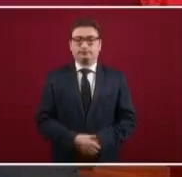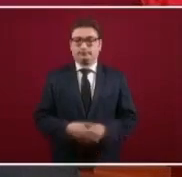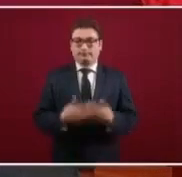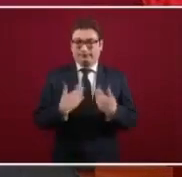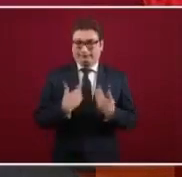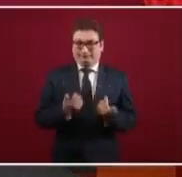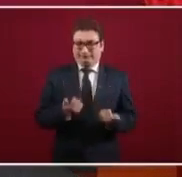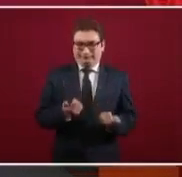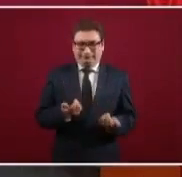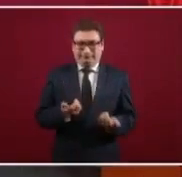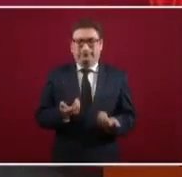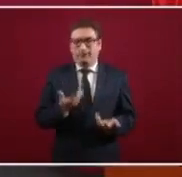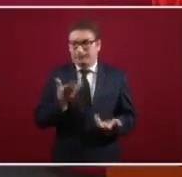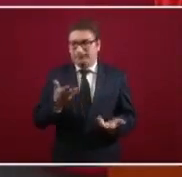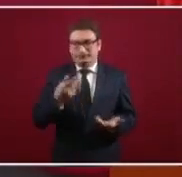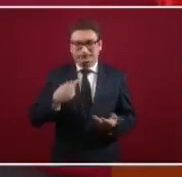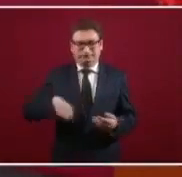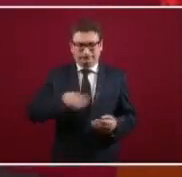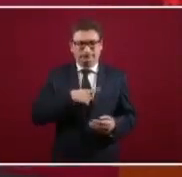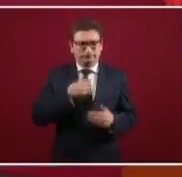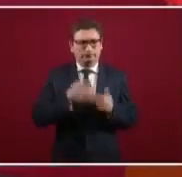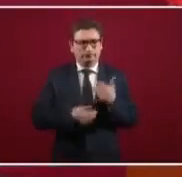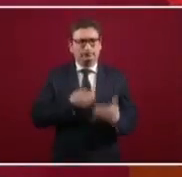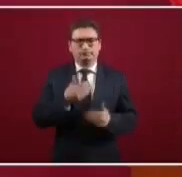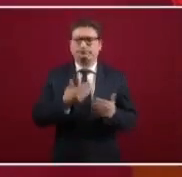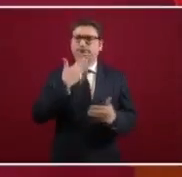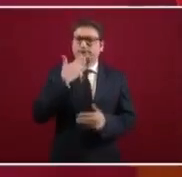entonces vamos bien